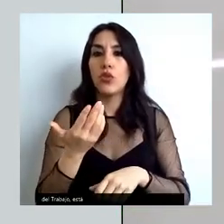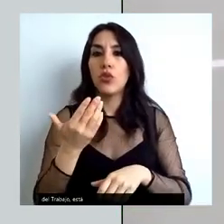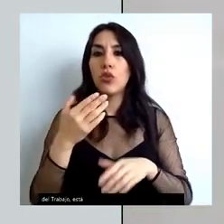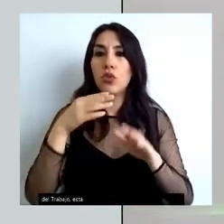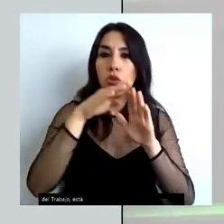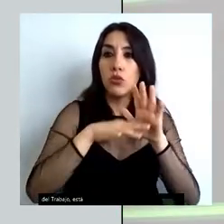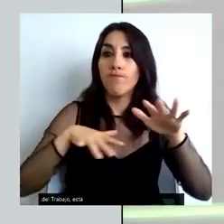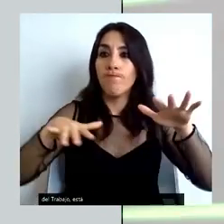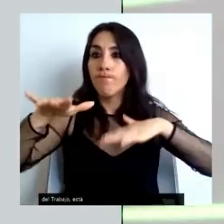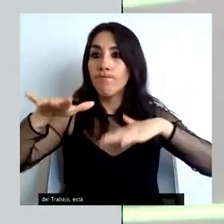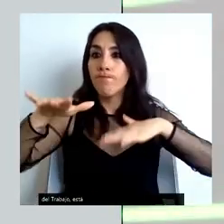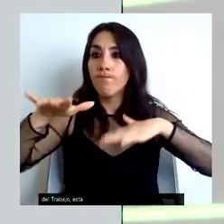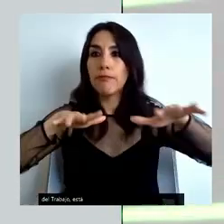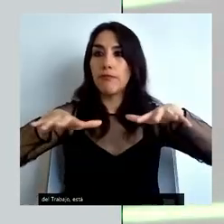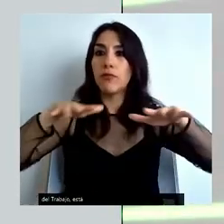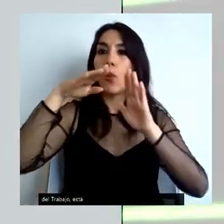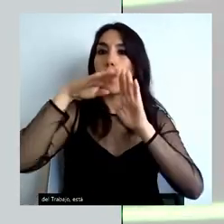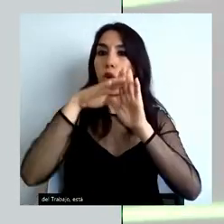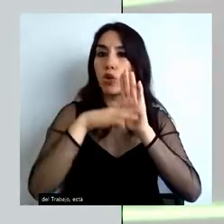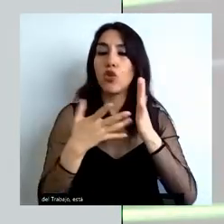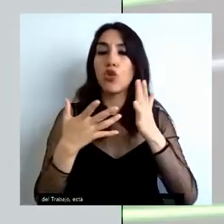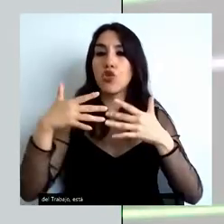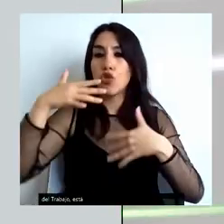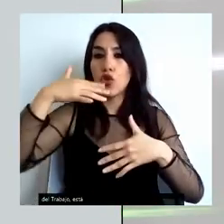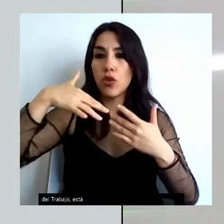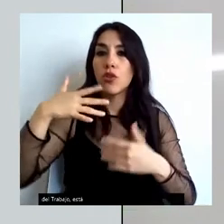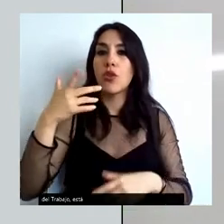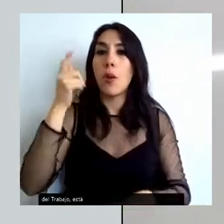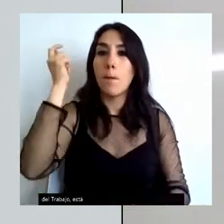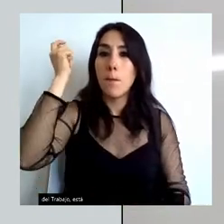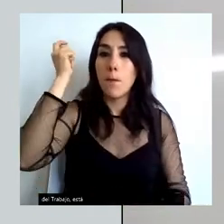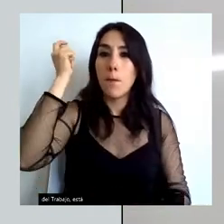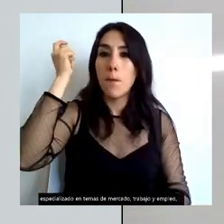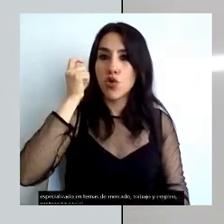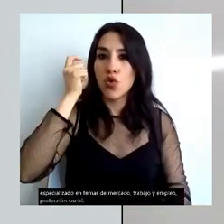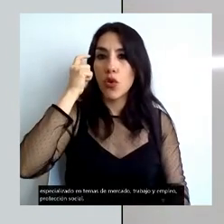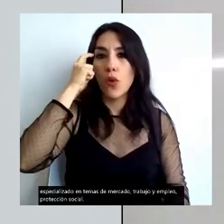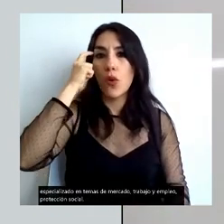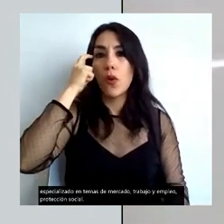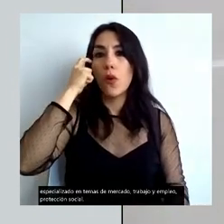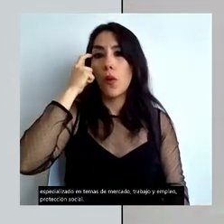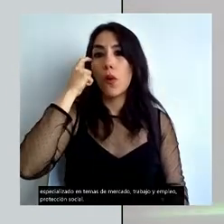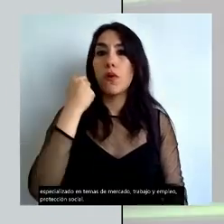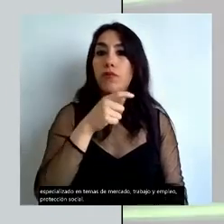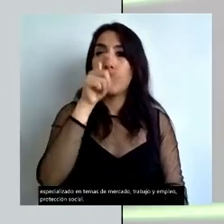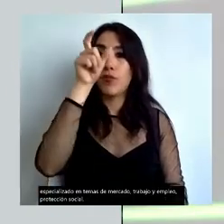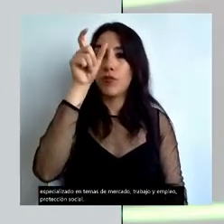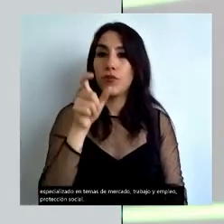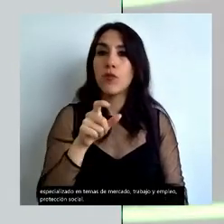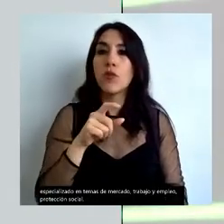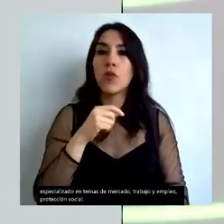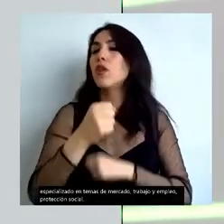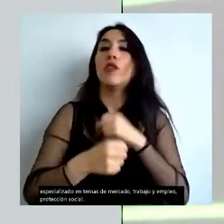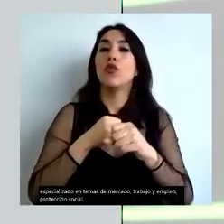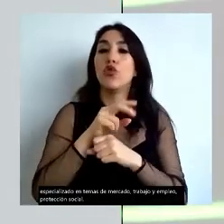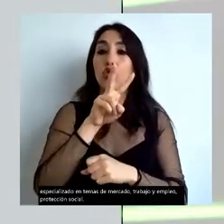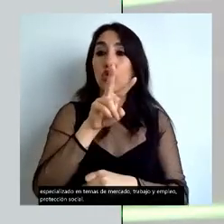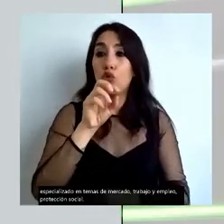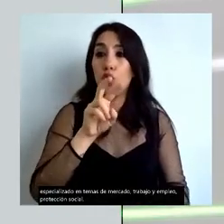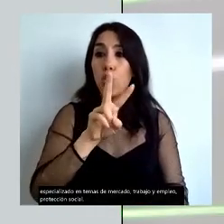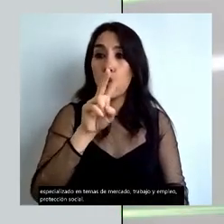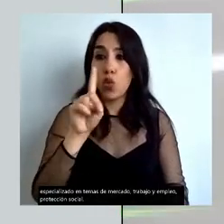pensiones. Es funcionario de la OIT desde 2001. Vamos entonces a escuchar